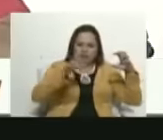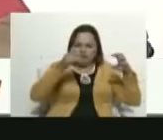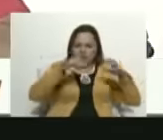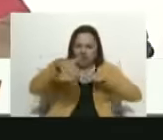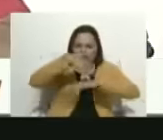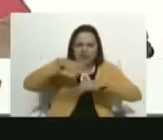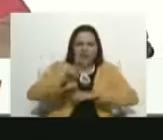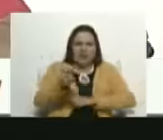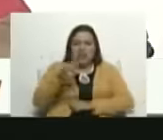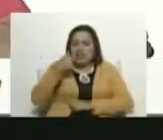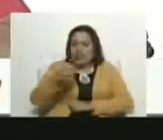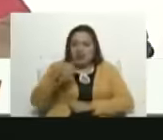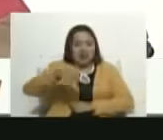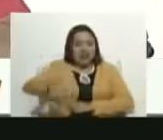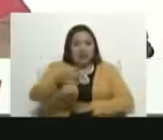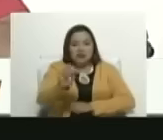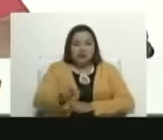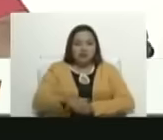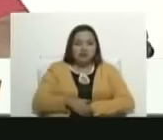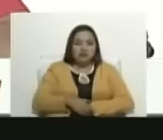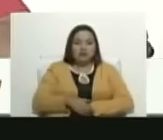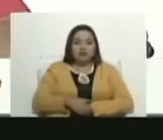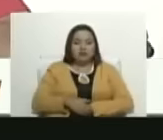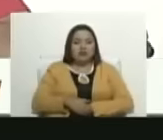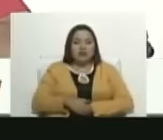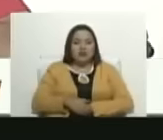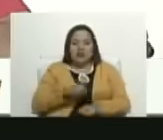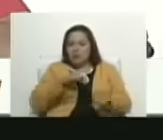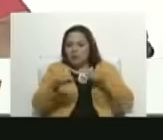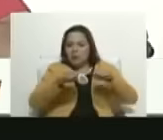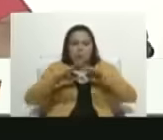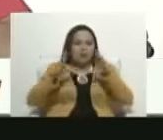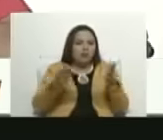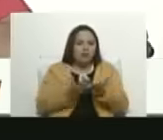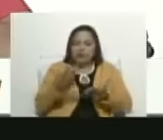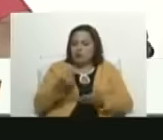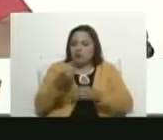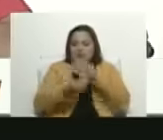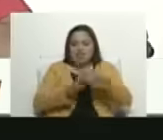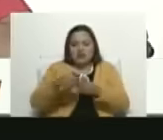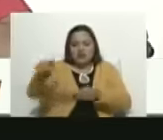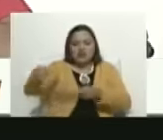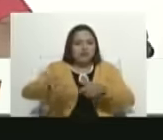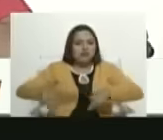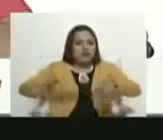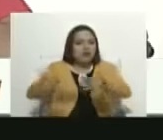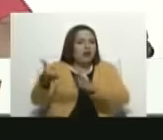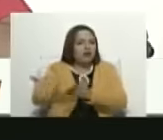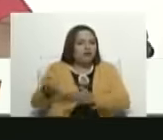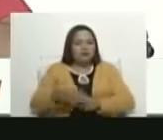Y se movió por el mundo y no fue la base aeroespacial en ese territorio.